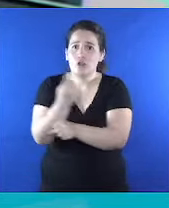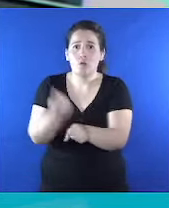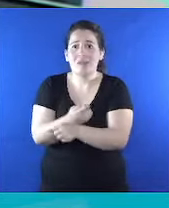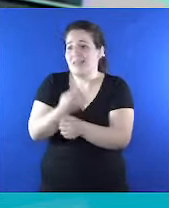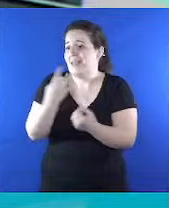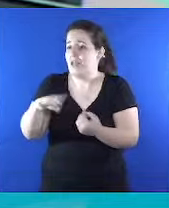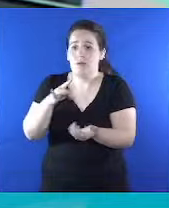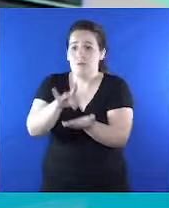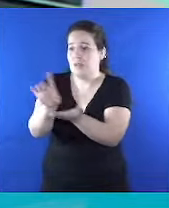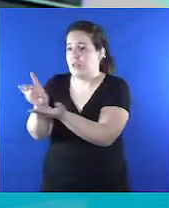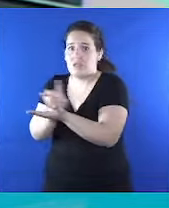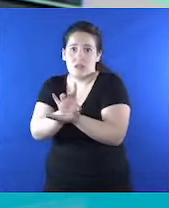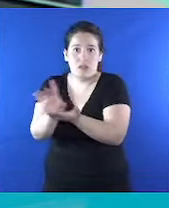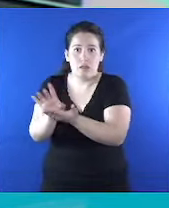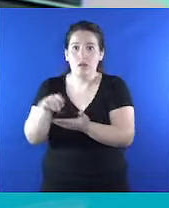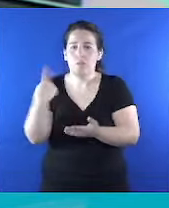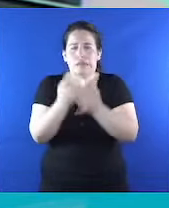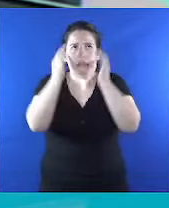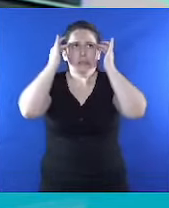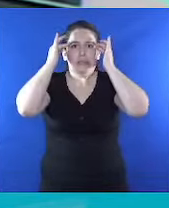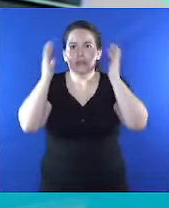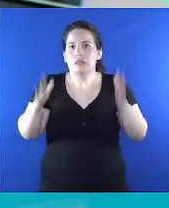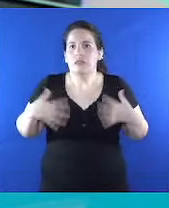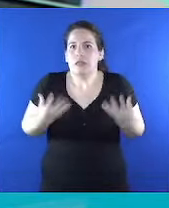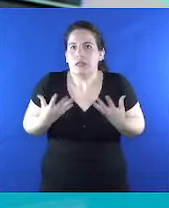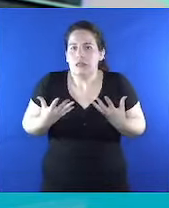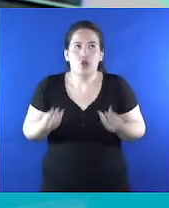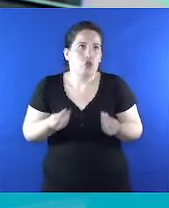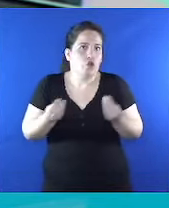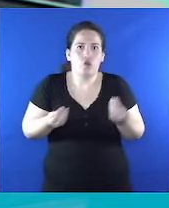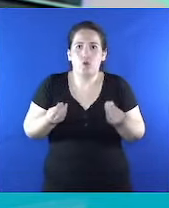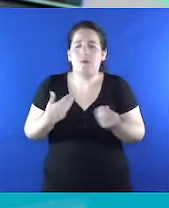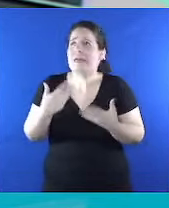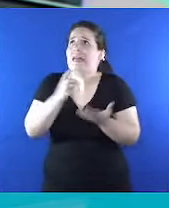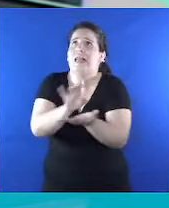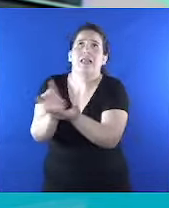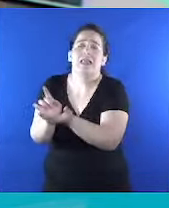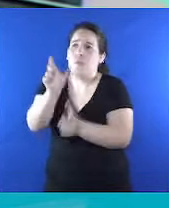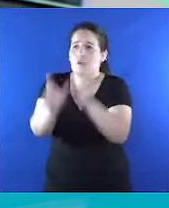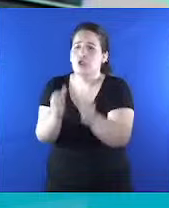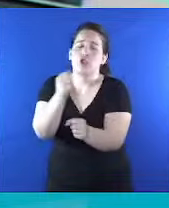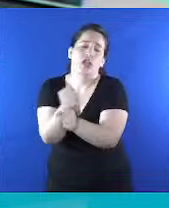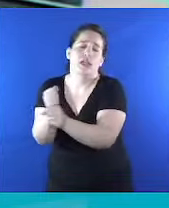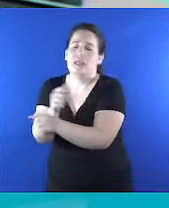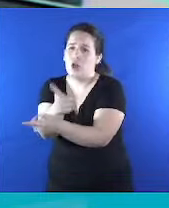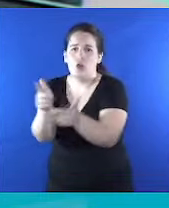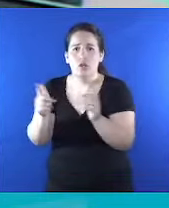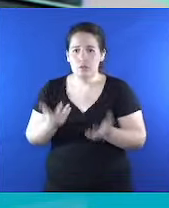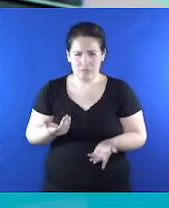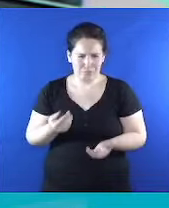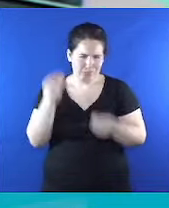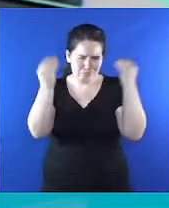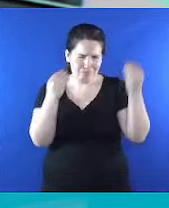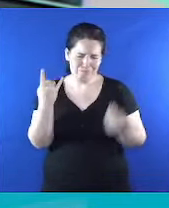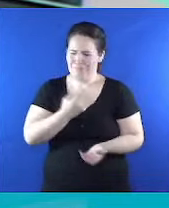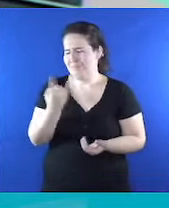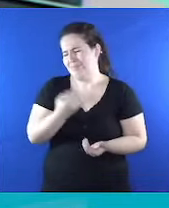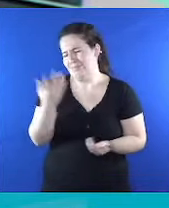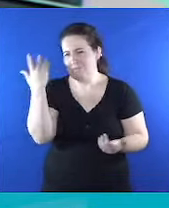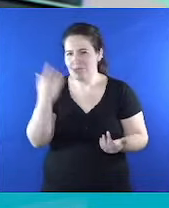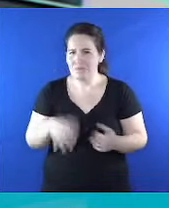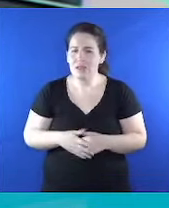trabajadores y después nos agarramos la cabeza y decimos eh que hay desempleado que no preocupan los sectores postergados mentira que le preocupan los sectores